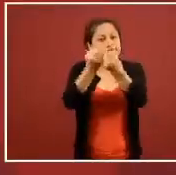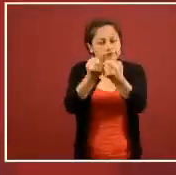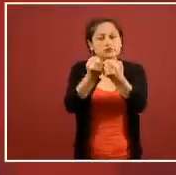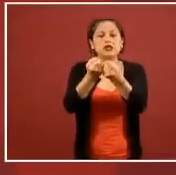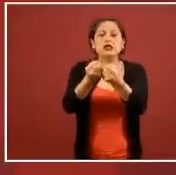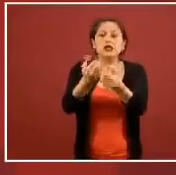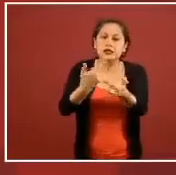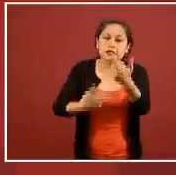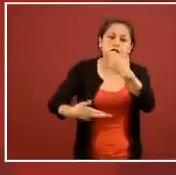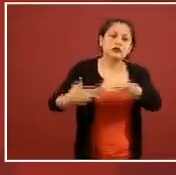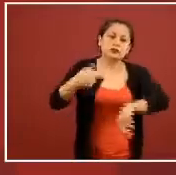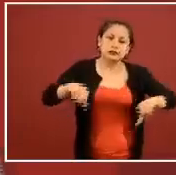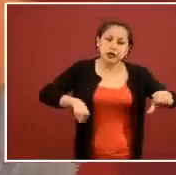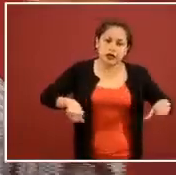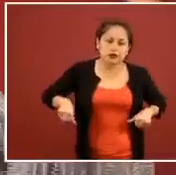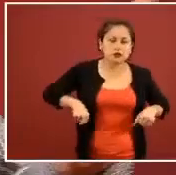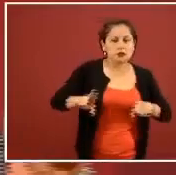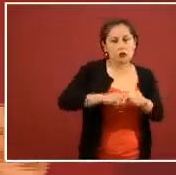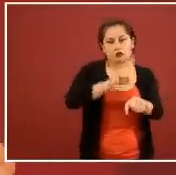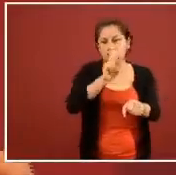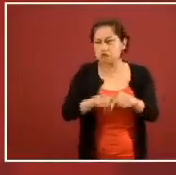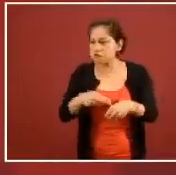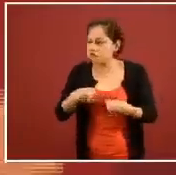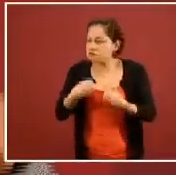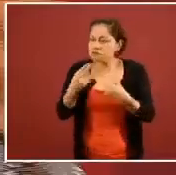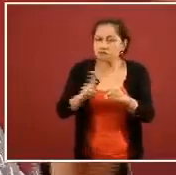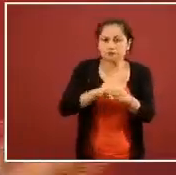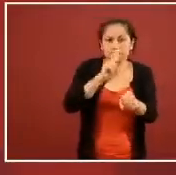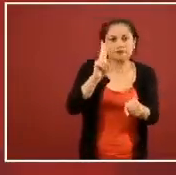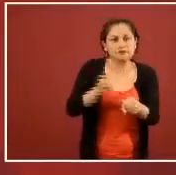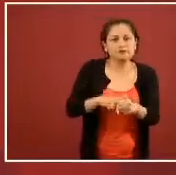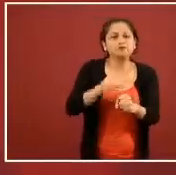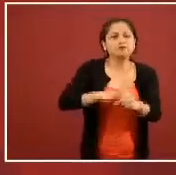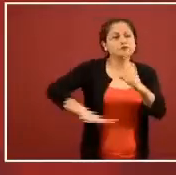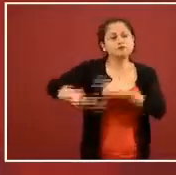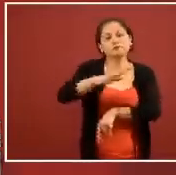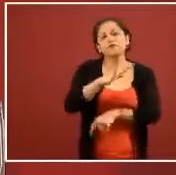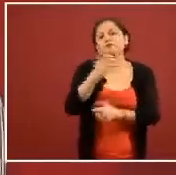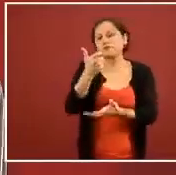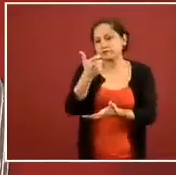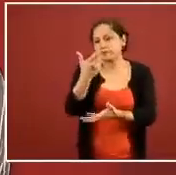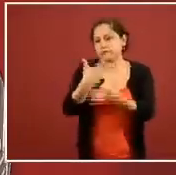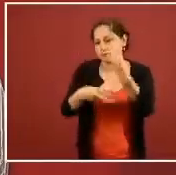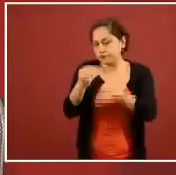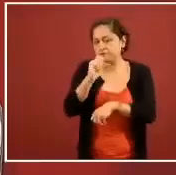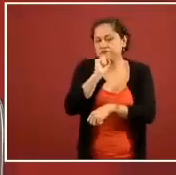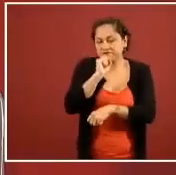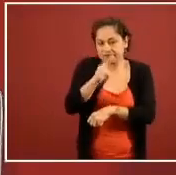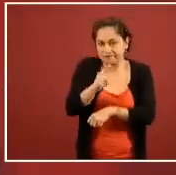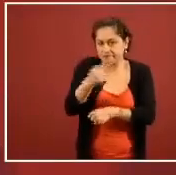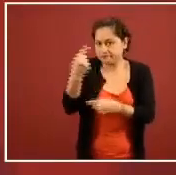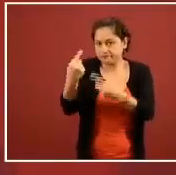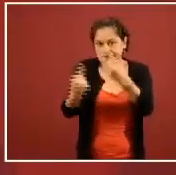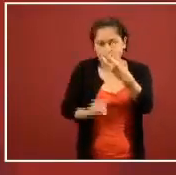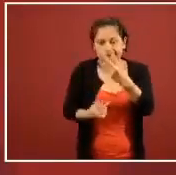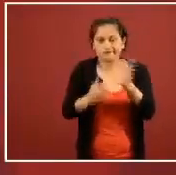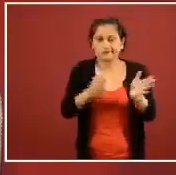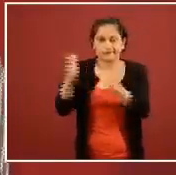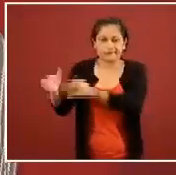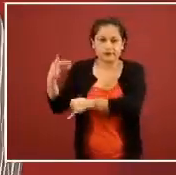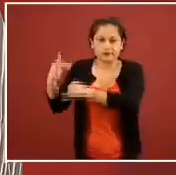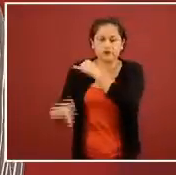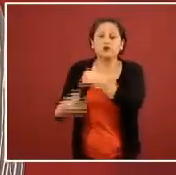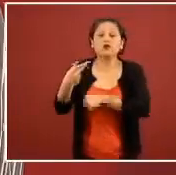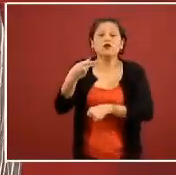las actividades normales y obviamente la recuperación social y económica. Pero en estos 3